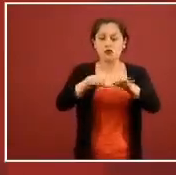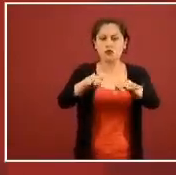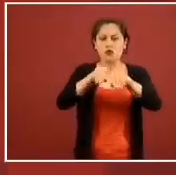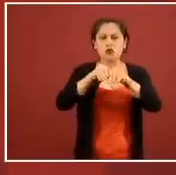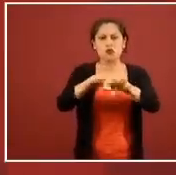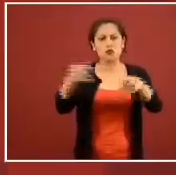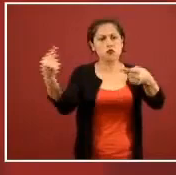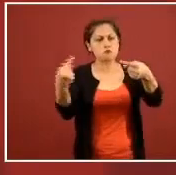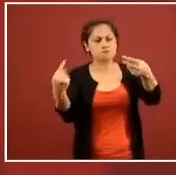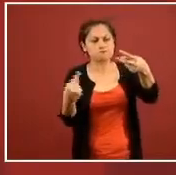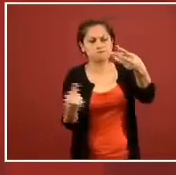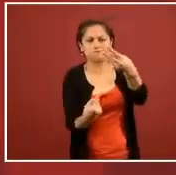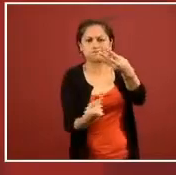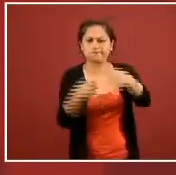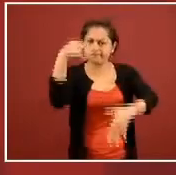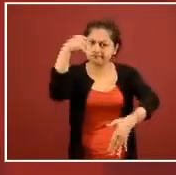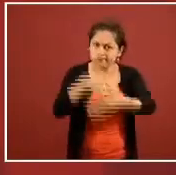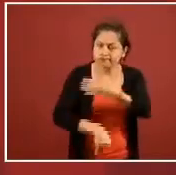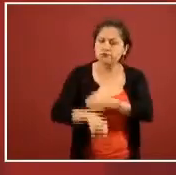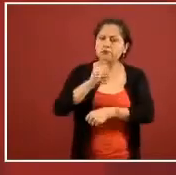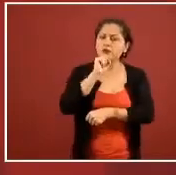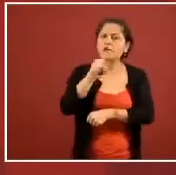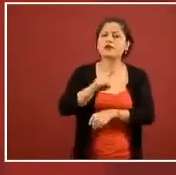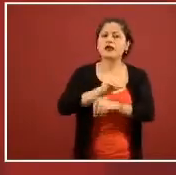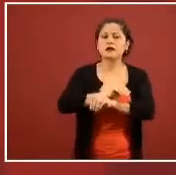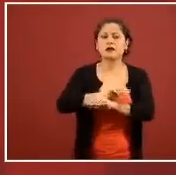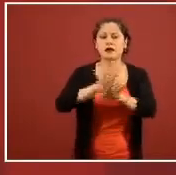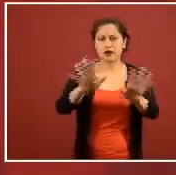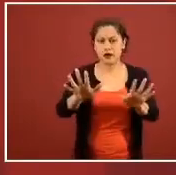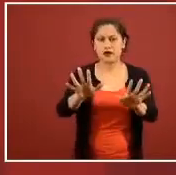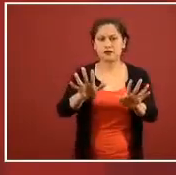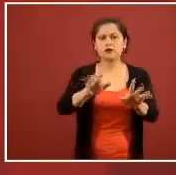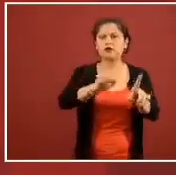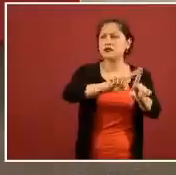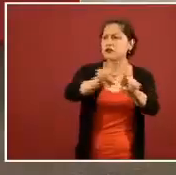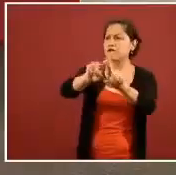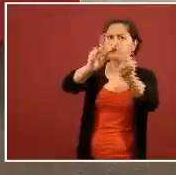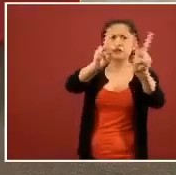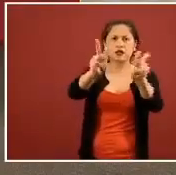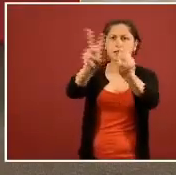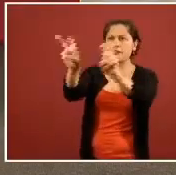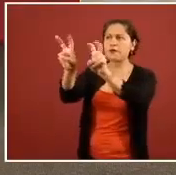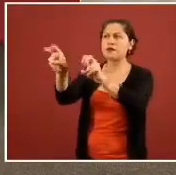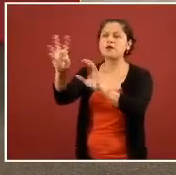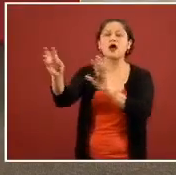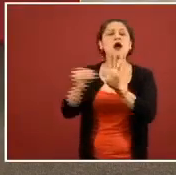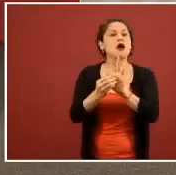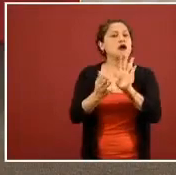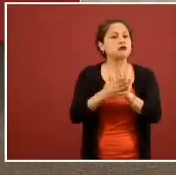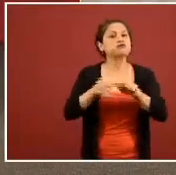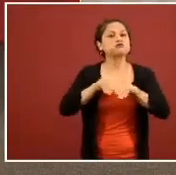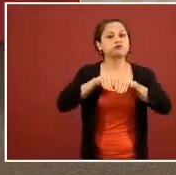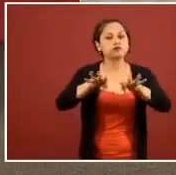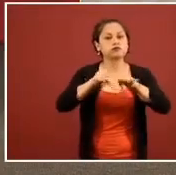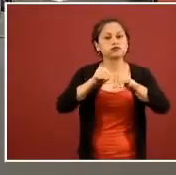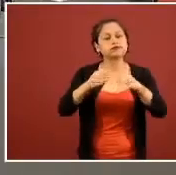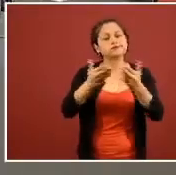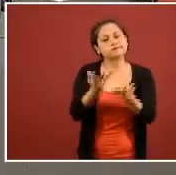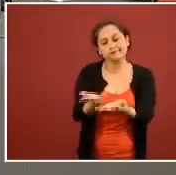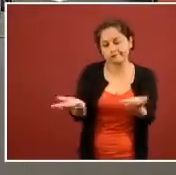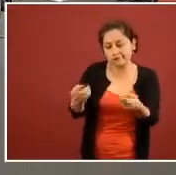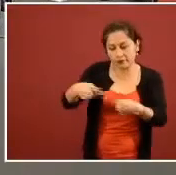que existan en la sociedad y de las que tengamos conocimiento. Pero gracias a ustedes, comunicadoras y comunicadores que